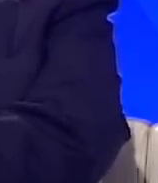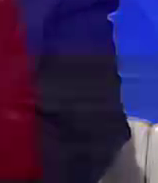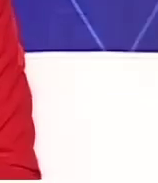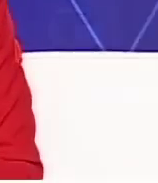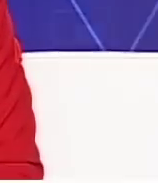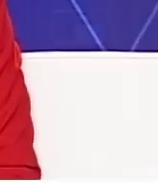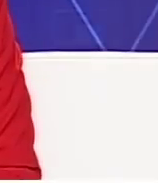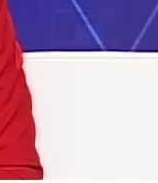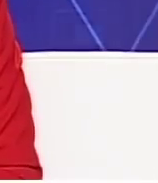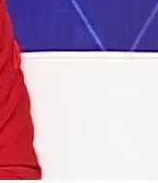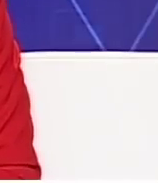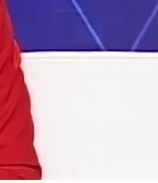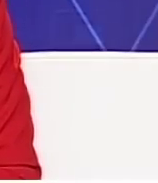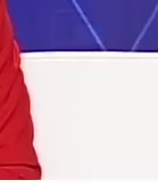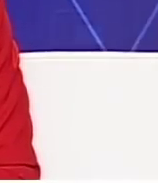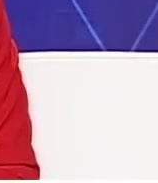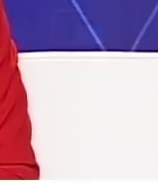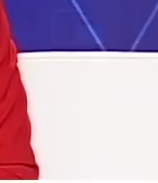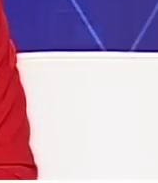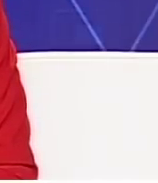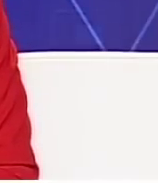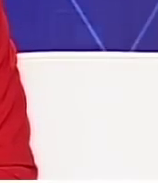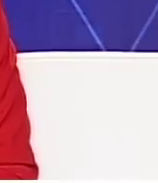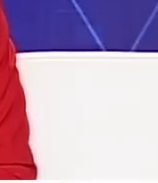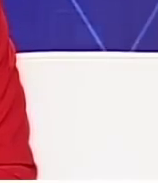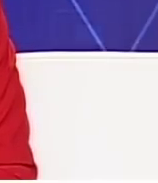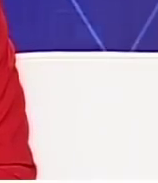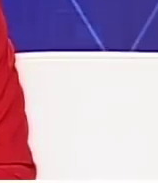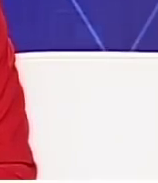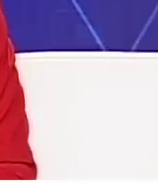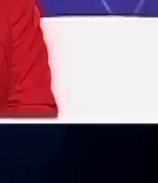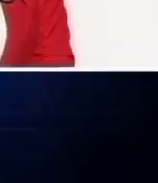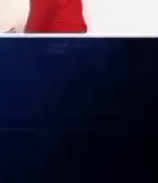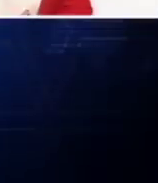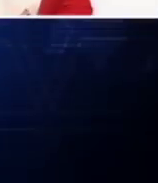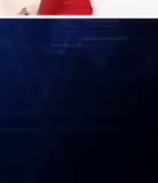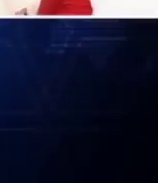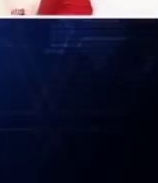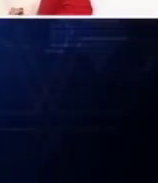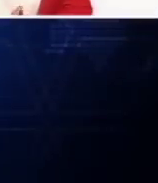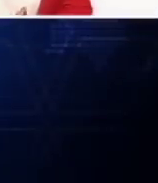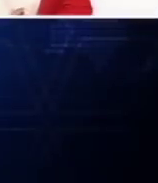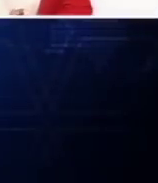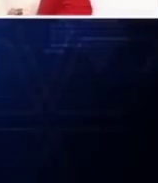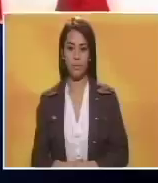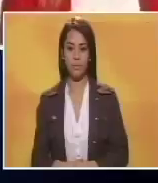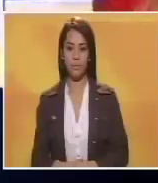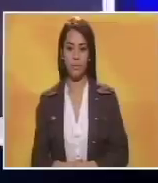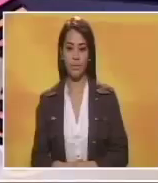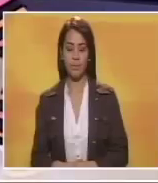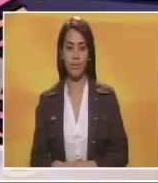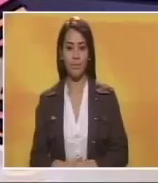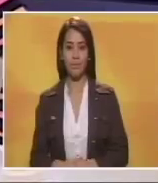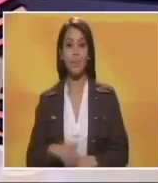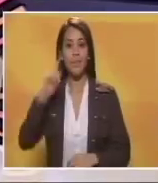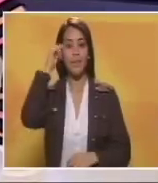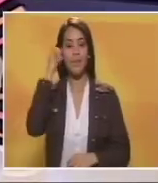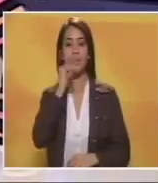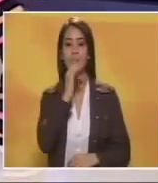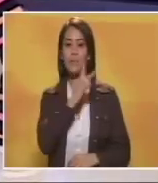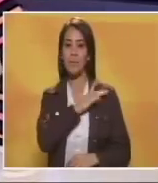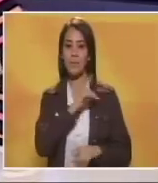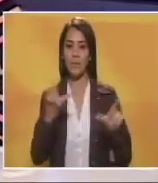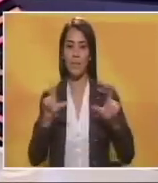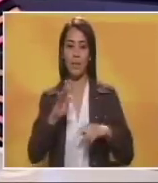Gracias por acompañarnos y gracias a ustedes también. Que tengan todos muy buenas tardes. Milagros. Gracias, Andrina. Así ponemos punto y final en la emisión meridiana de su